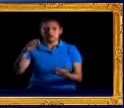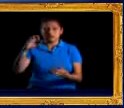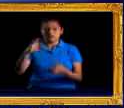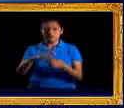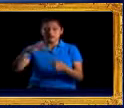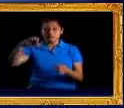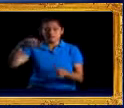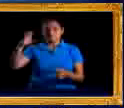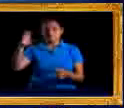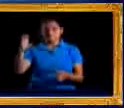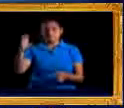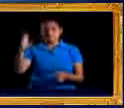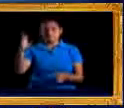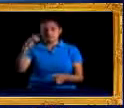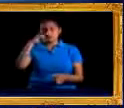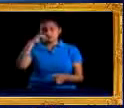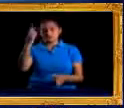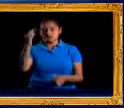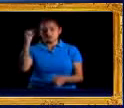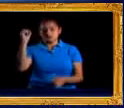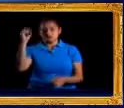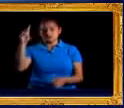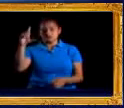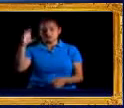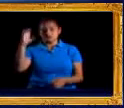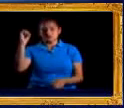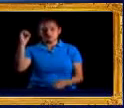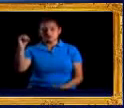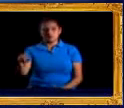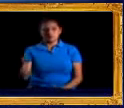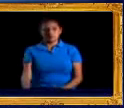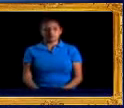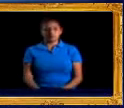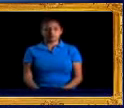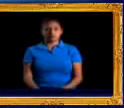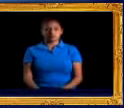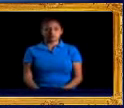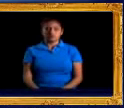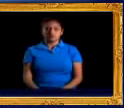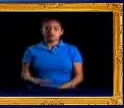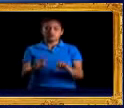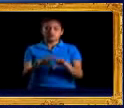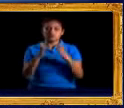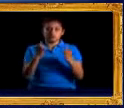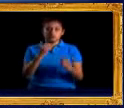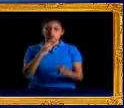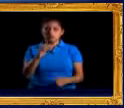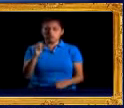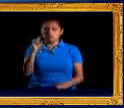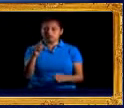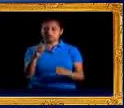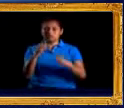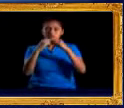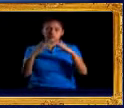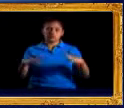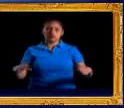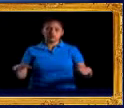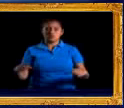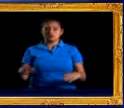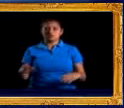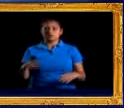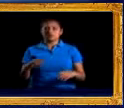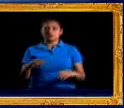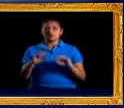lo estaba anunciando ayer el apóstol José Zapico. Pero entonces, hermano, esta crisis la